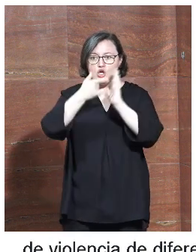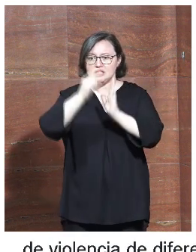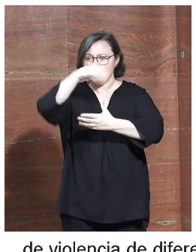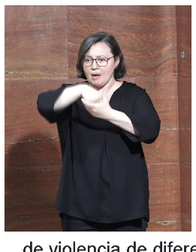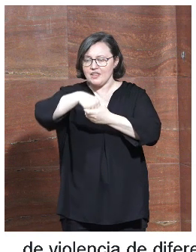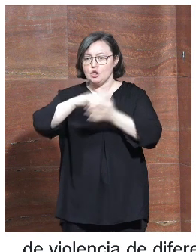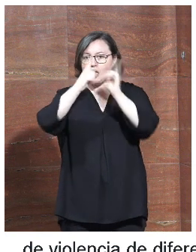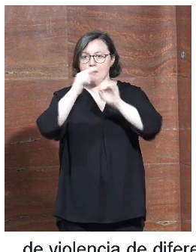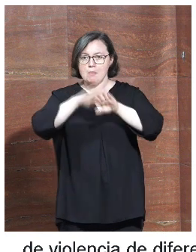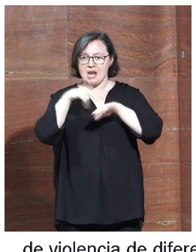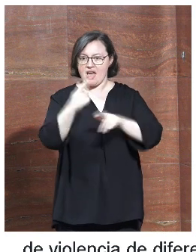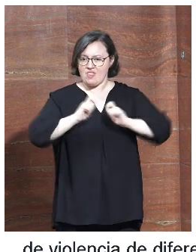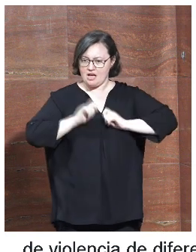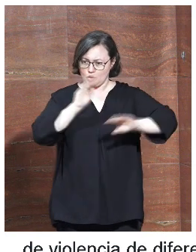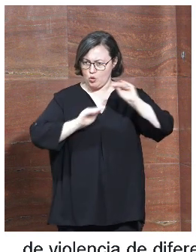en nuestra sociedad.